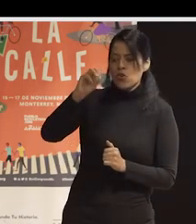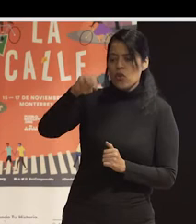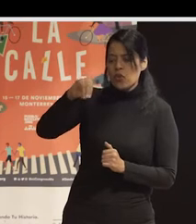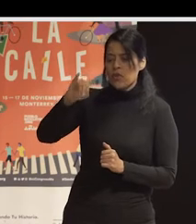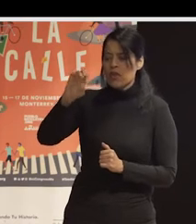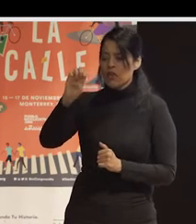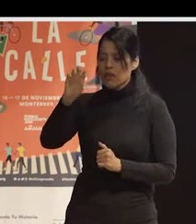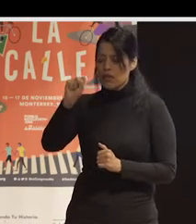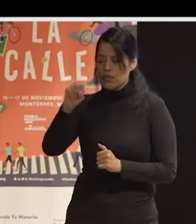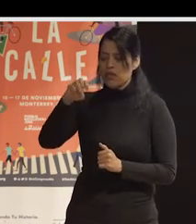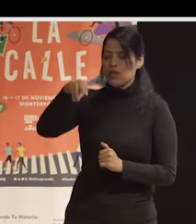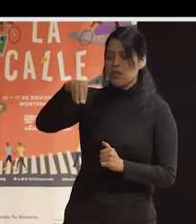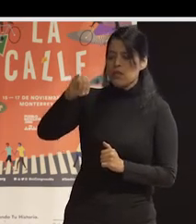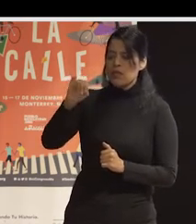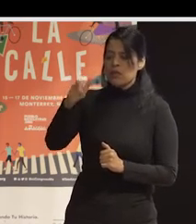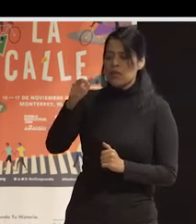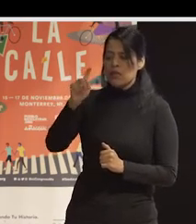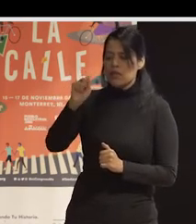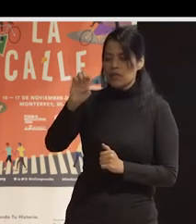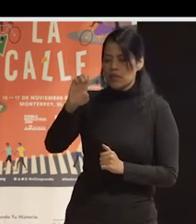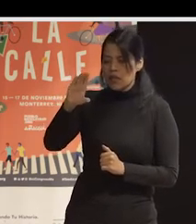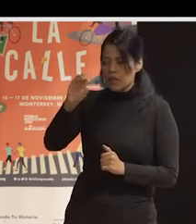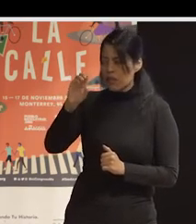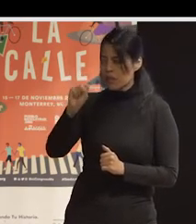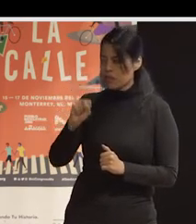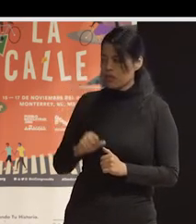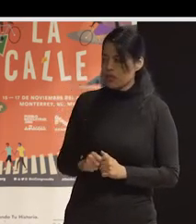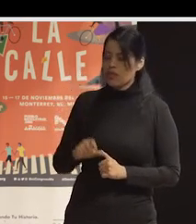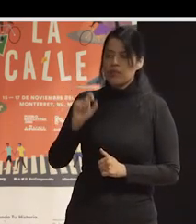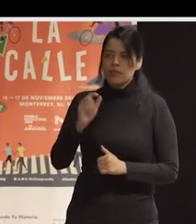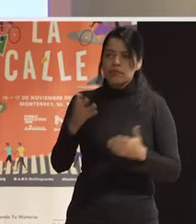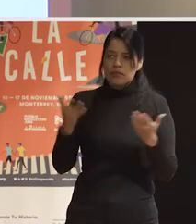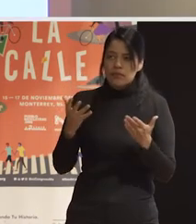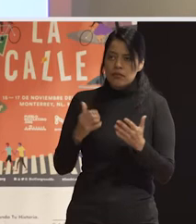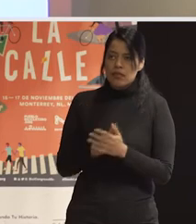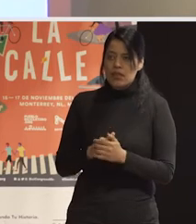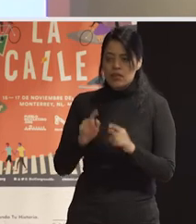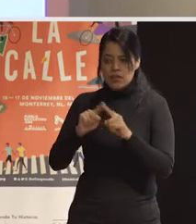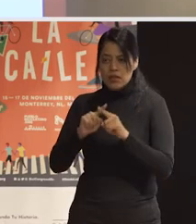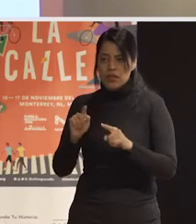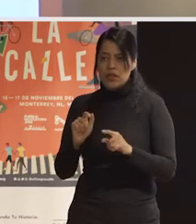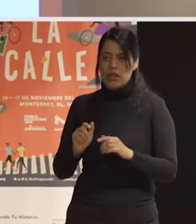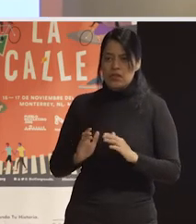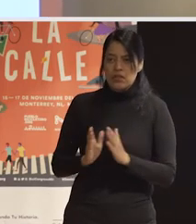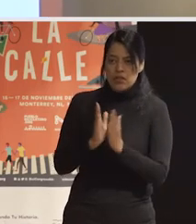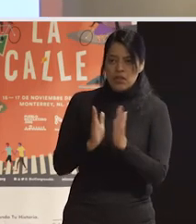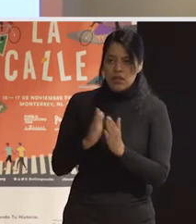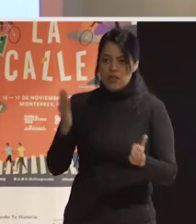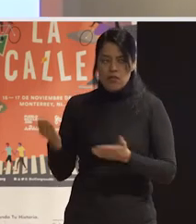personas que venían de austin este hicimos por ahí lo hicimos varias actividades danzas